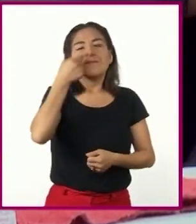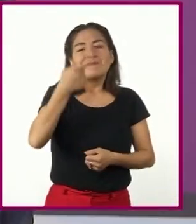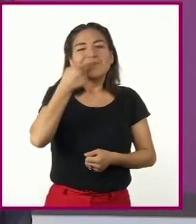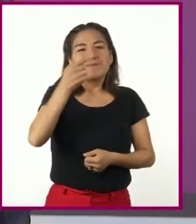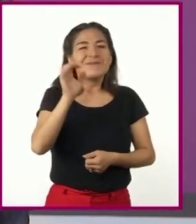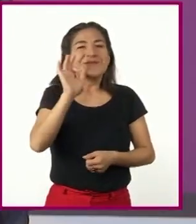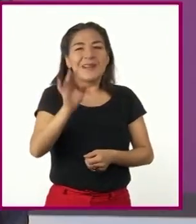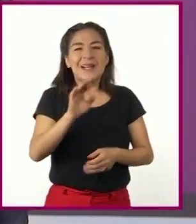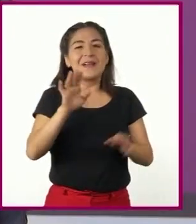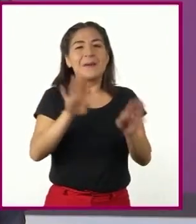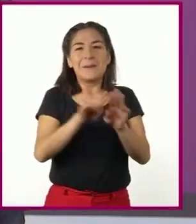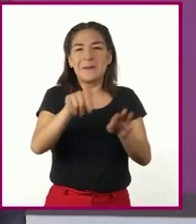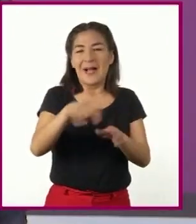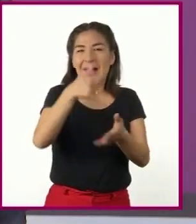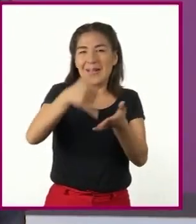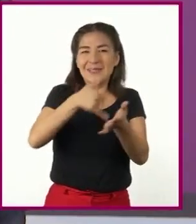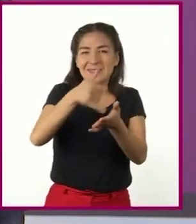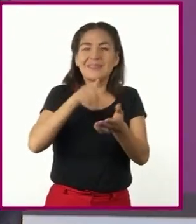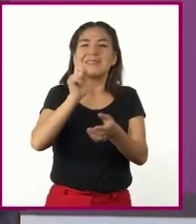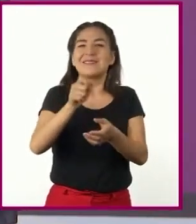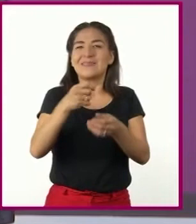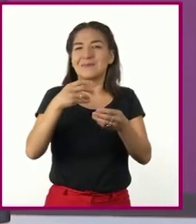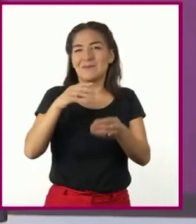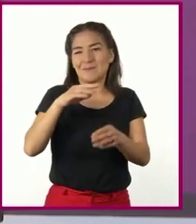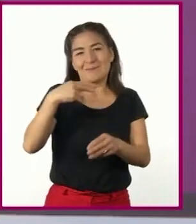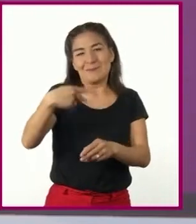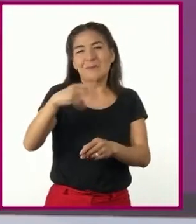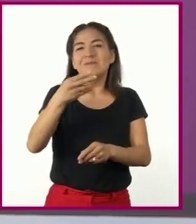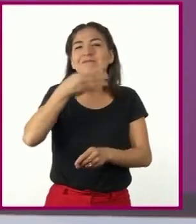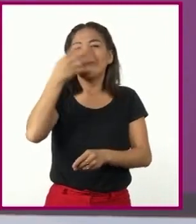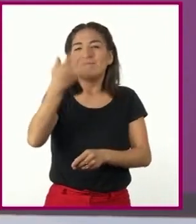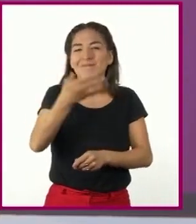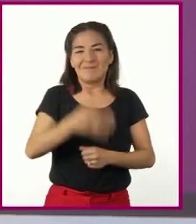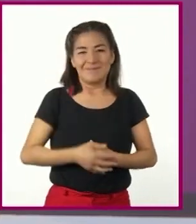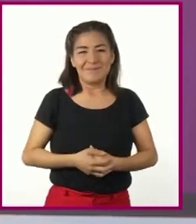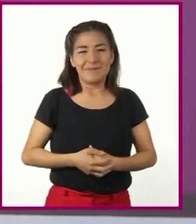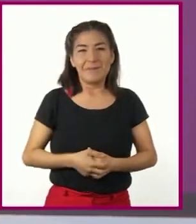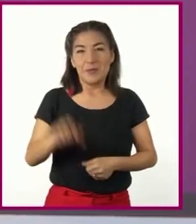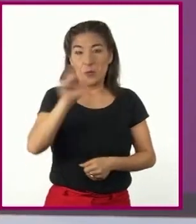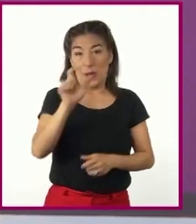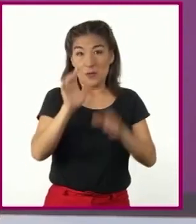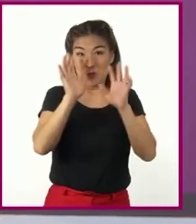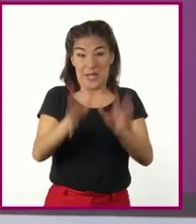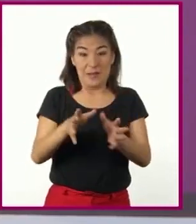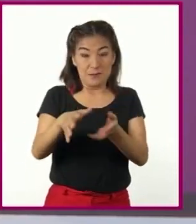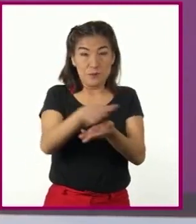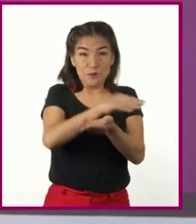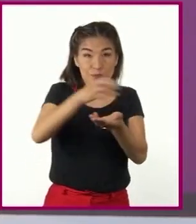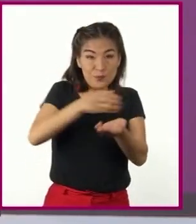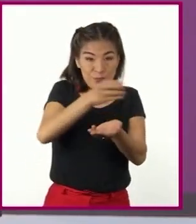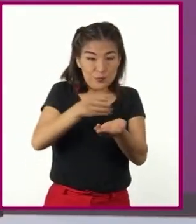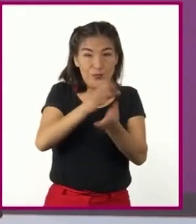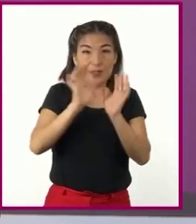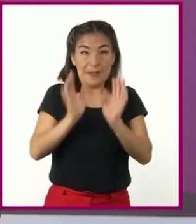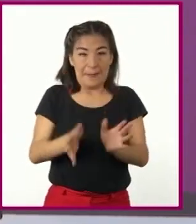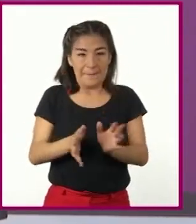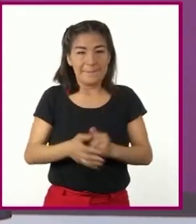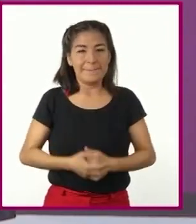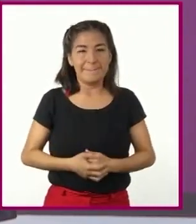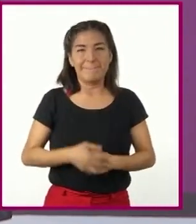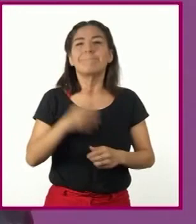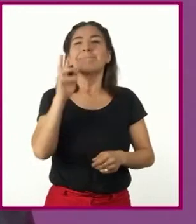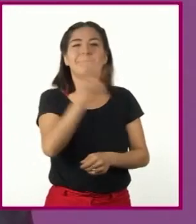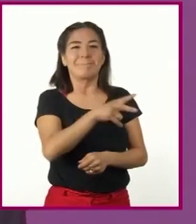que describen nuestros aceites esenciales. Una vez incorporados, obtenemos ya nuestra